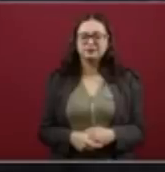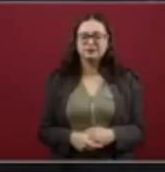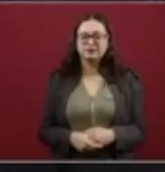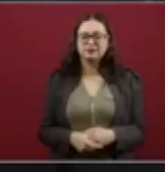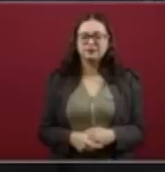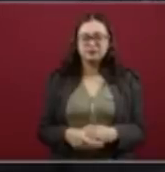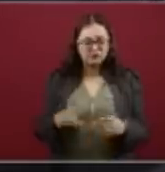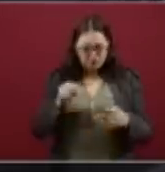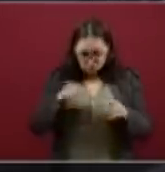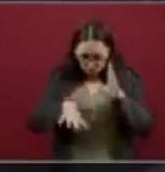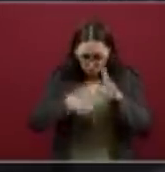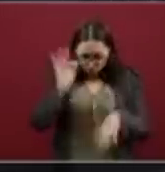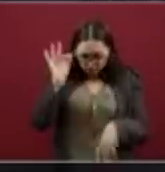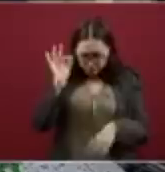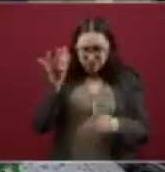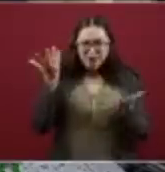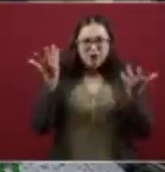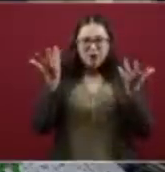no lo encuentro.